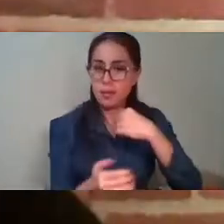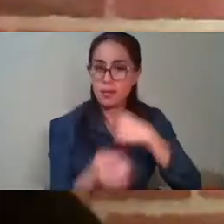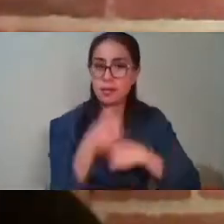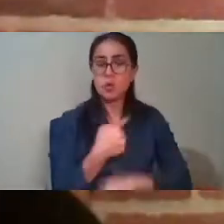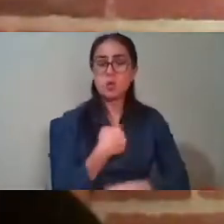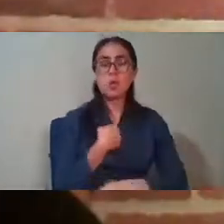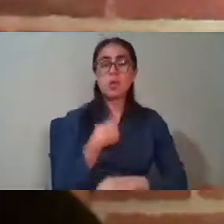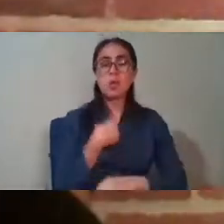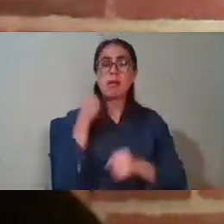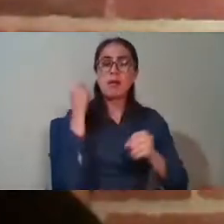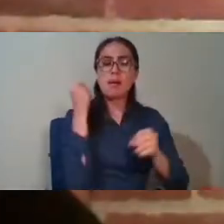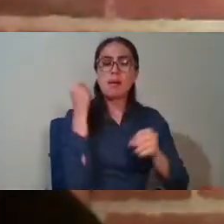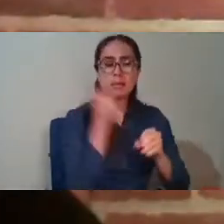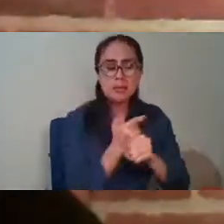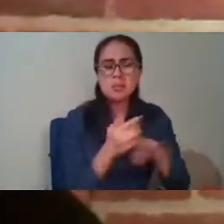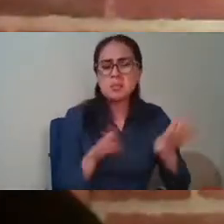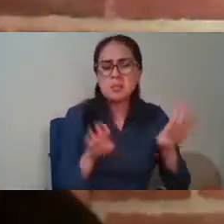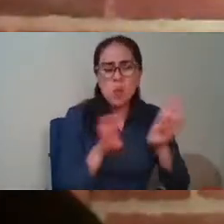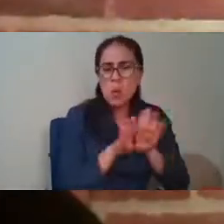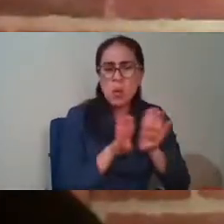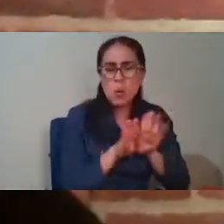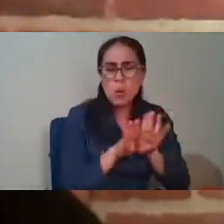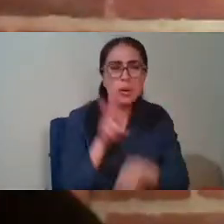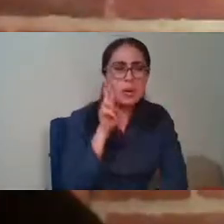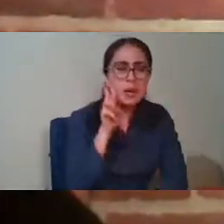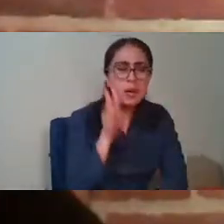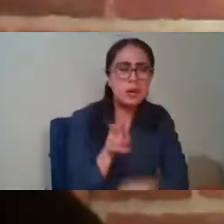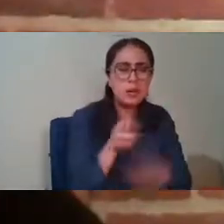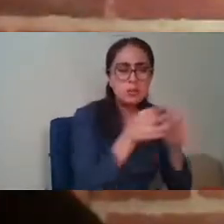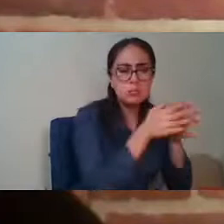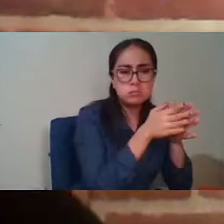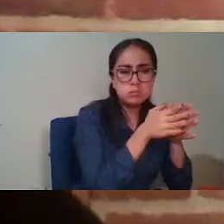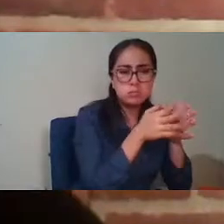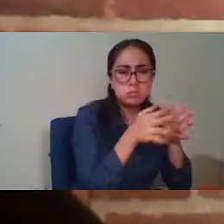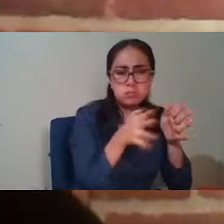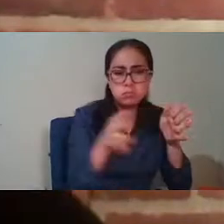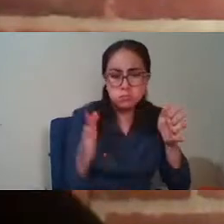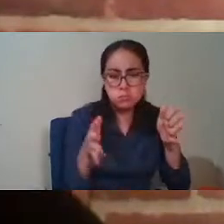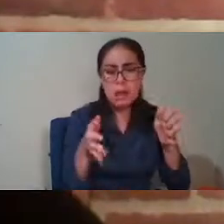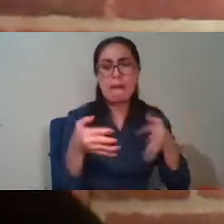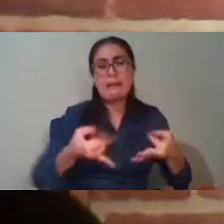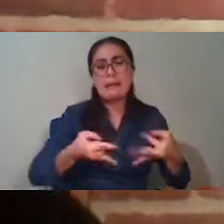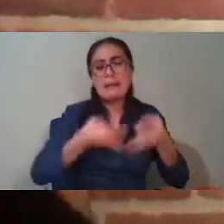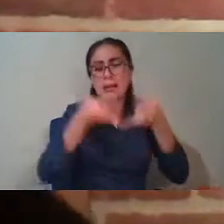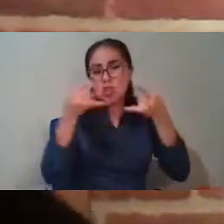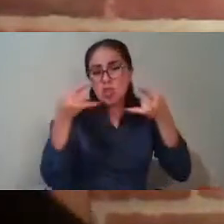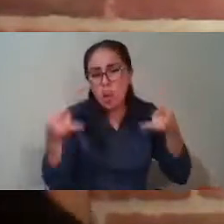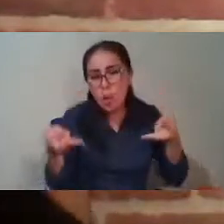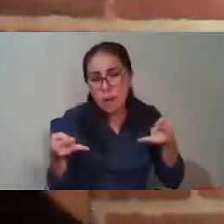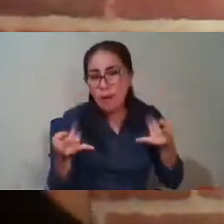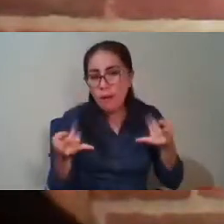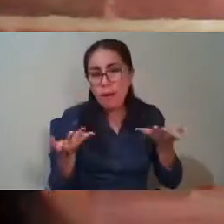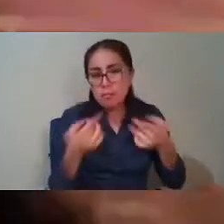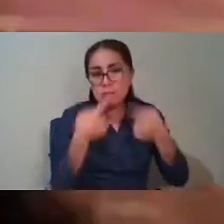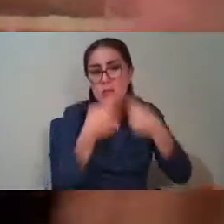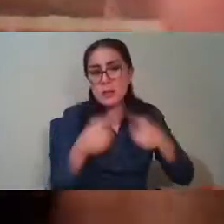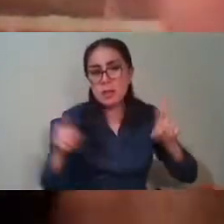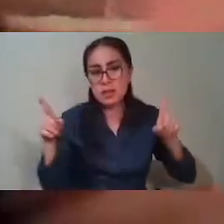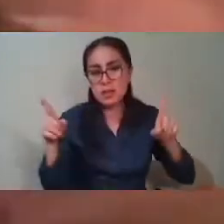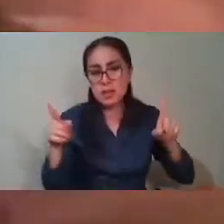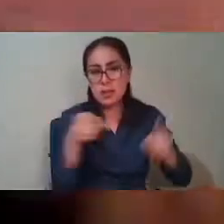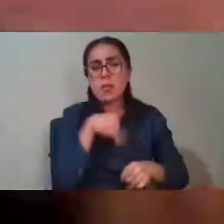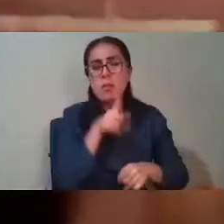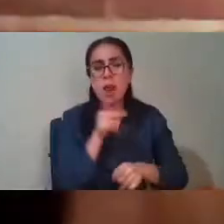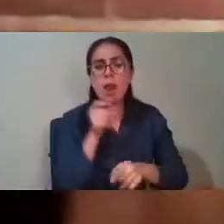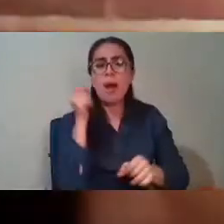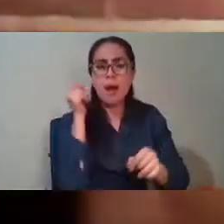que encontrar mecanismos para soportar el estado de antítesis eterno. Y yo lo he encontrado en una manera que se